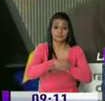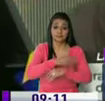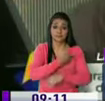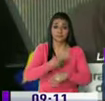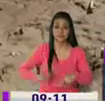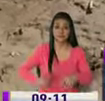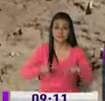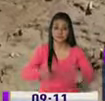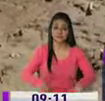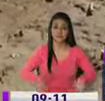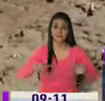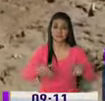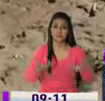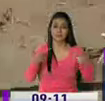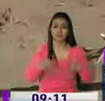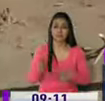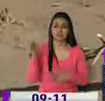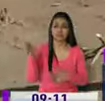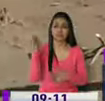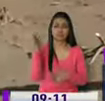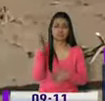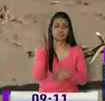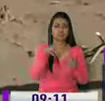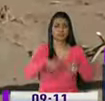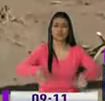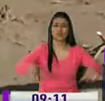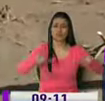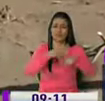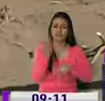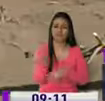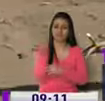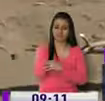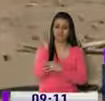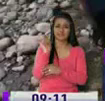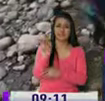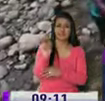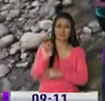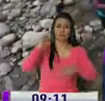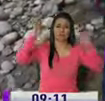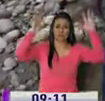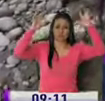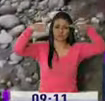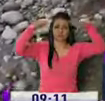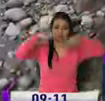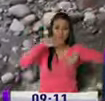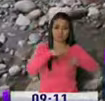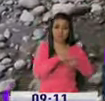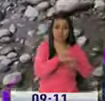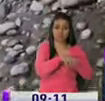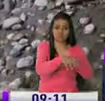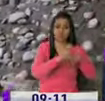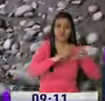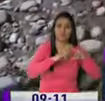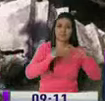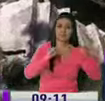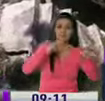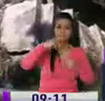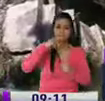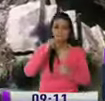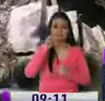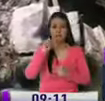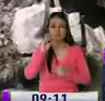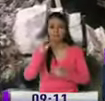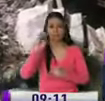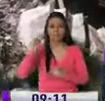Lenín Moreno realizó un recorrido por las zonas afectadas ante el desbordamiento de los ríos Tena, Pano y